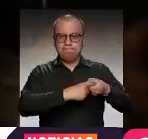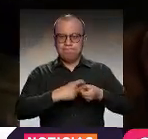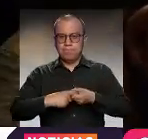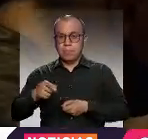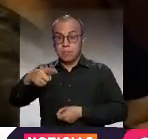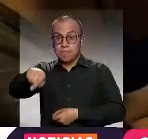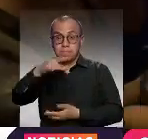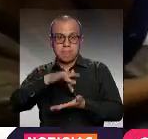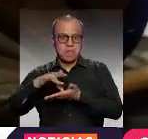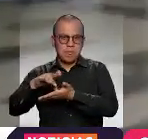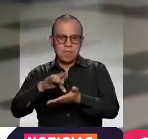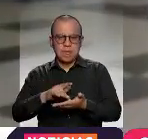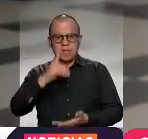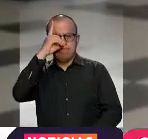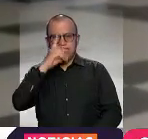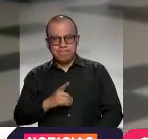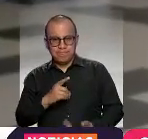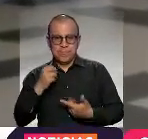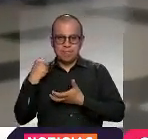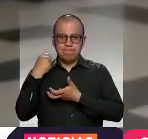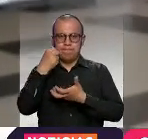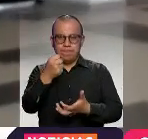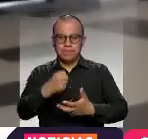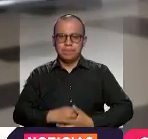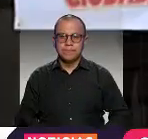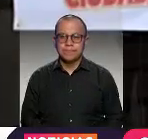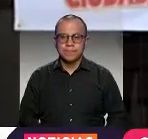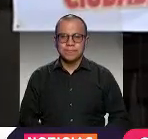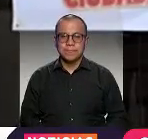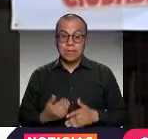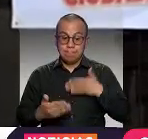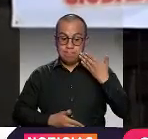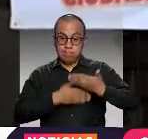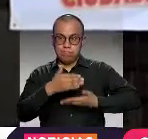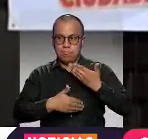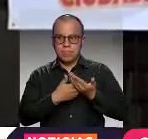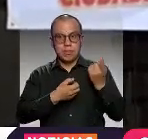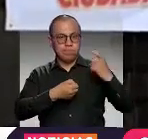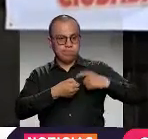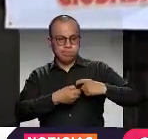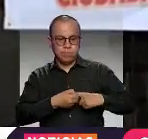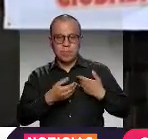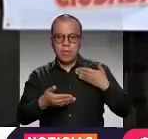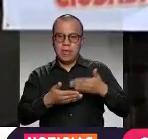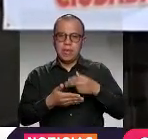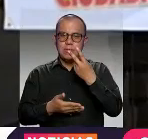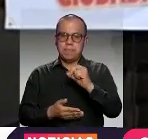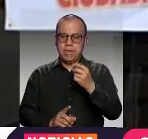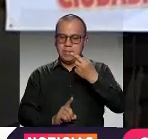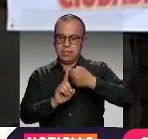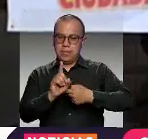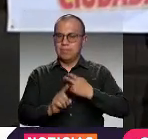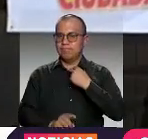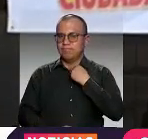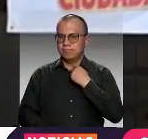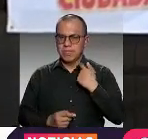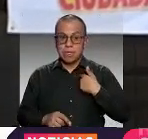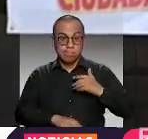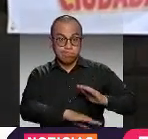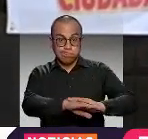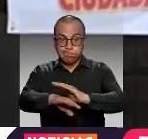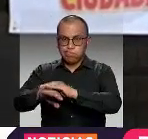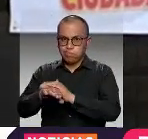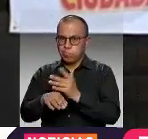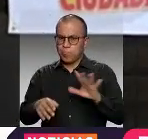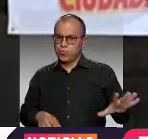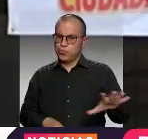que los ciudadanos decidan sobre los recursos públicos. Nos encontramos en proceso de inscripción hasta el 20 de noviembre. La invitación es a